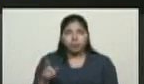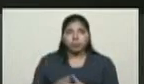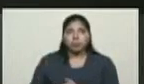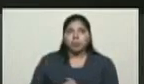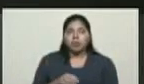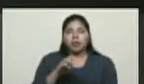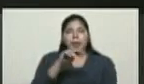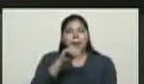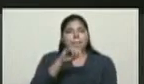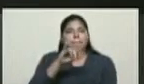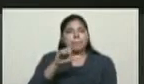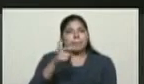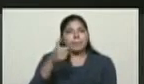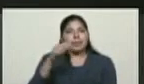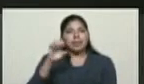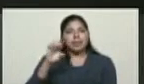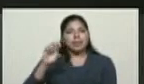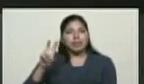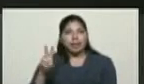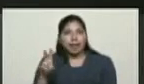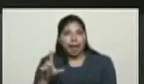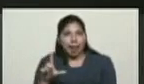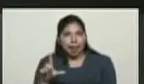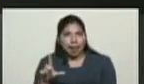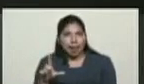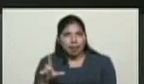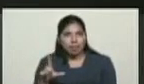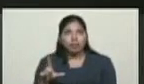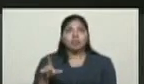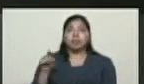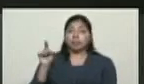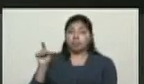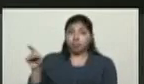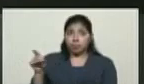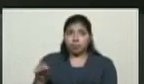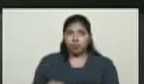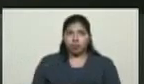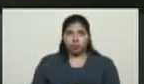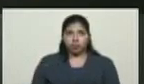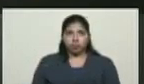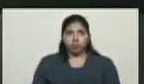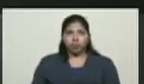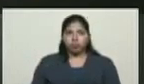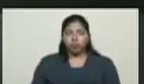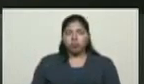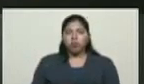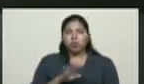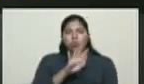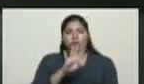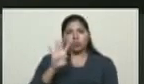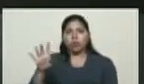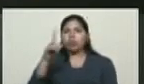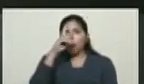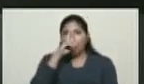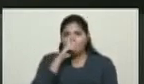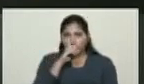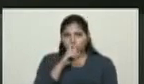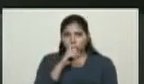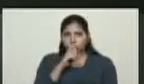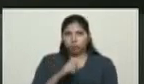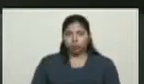Miguel Ambrosio Palacio Salcedo, alias Marcos, de 44 años de